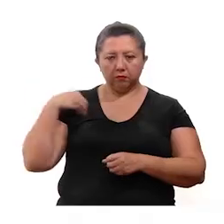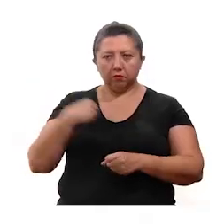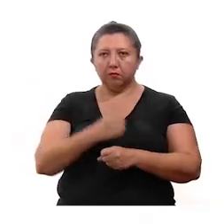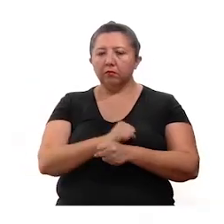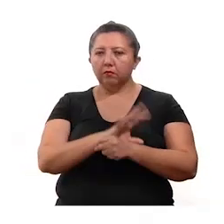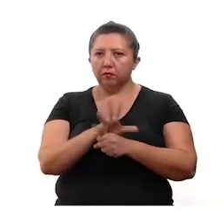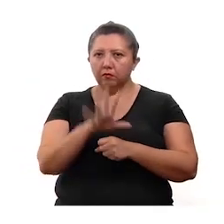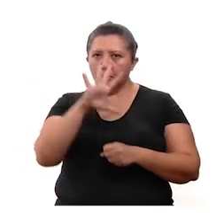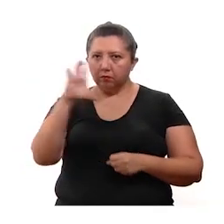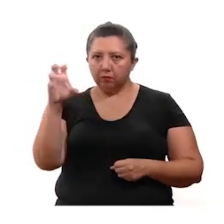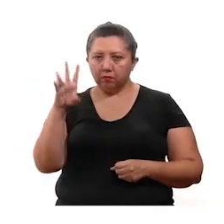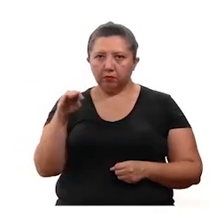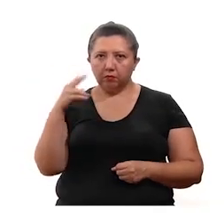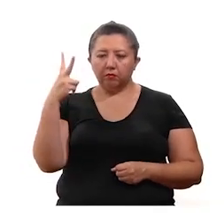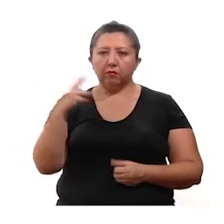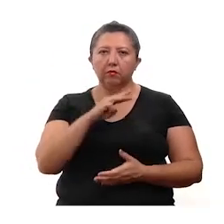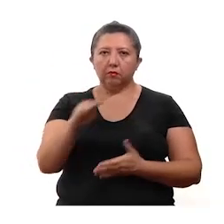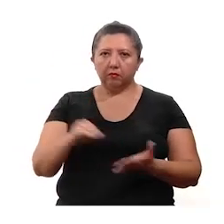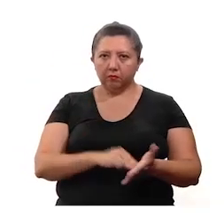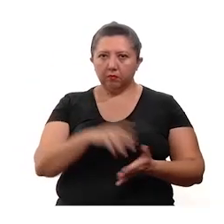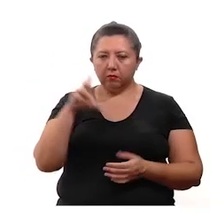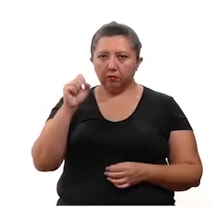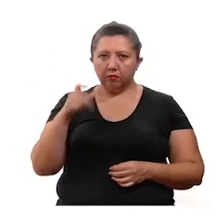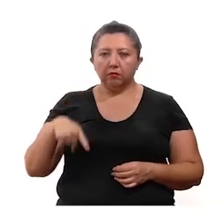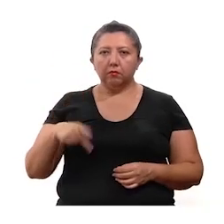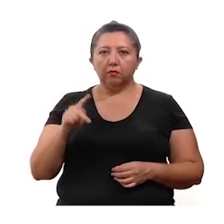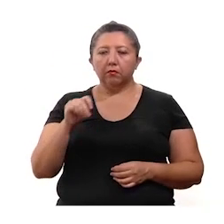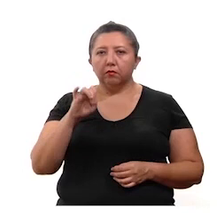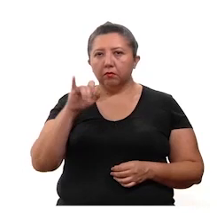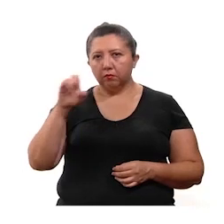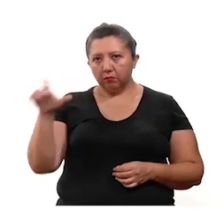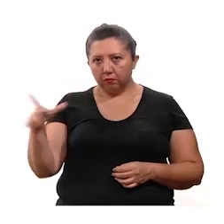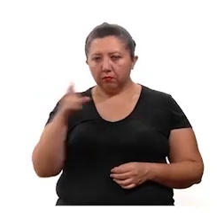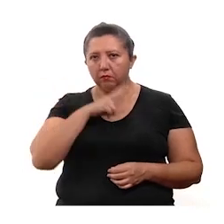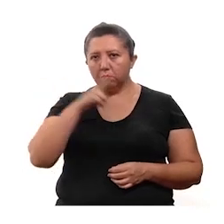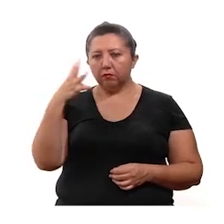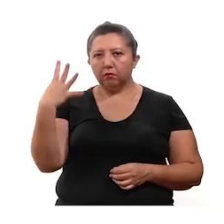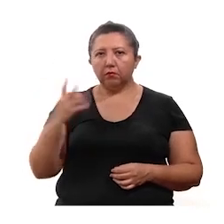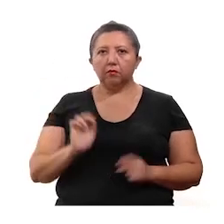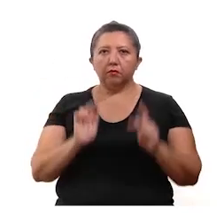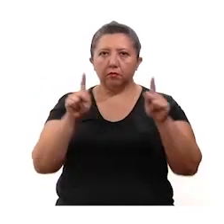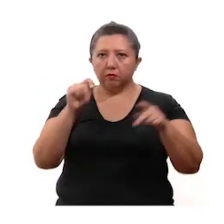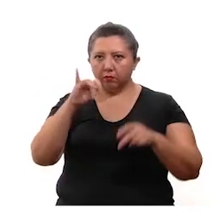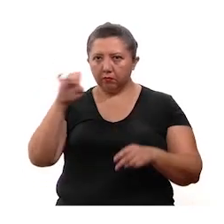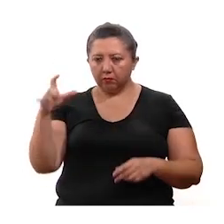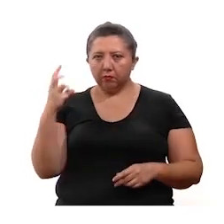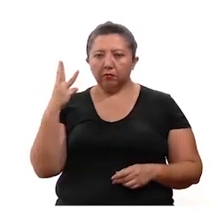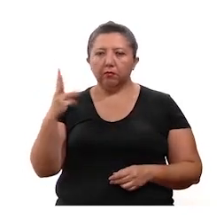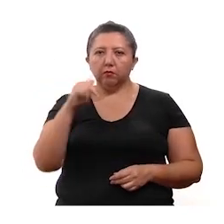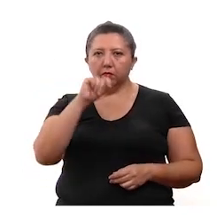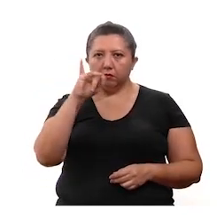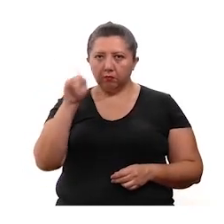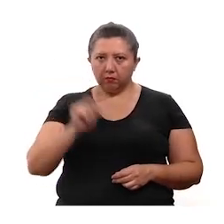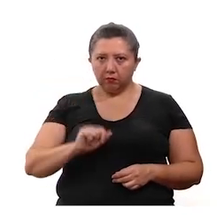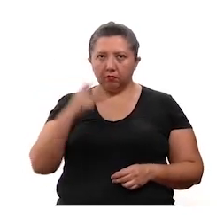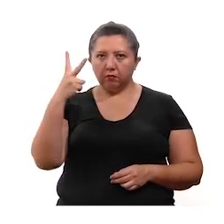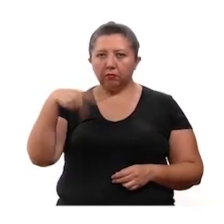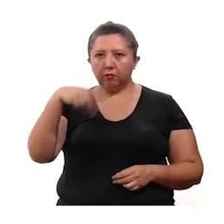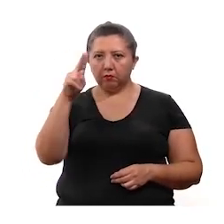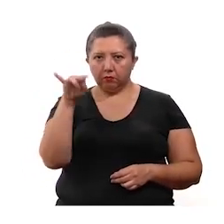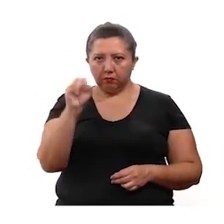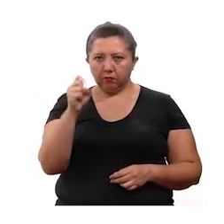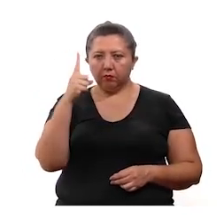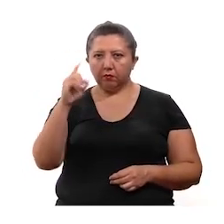coronavirus, 592 en Mérida, 20 en Motul y Valladolid, 4 en Progreso y Ticul, 3 en Tizimín, 2 en